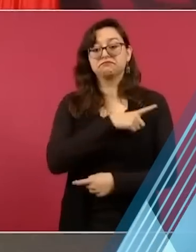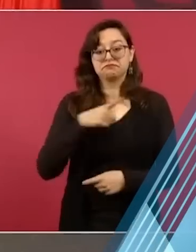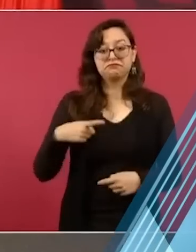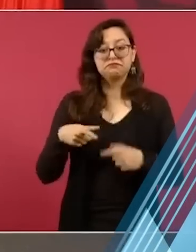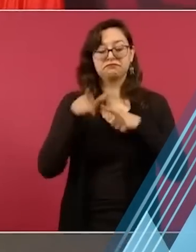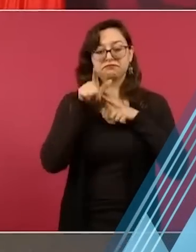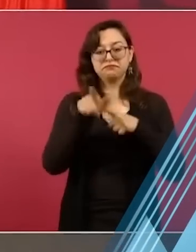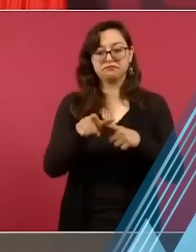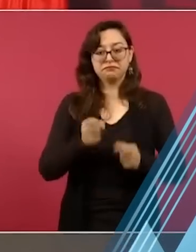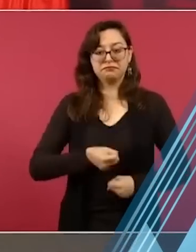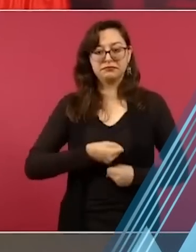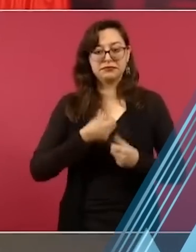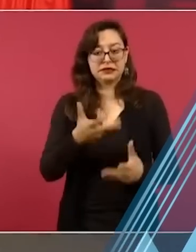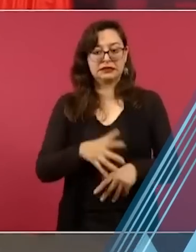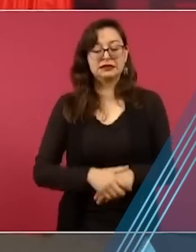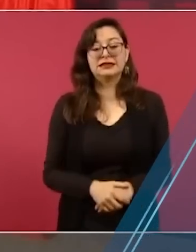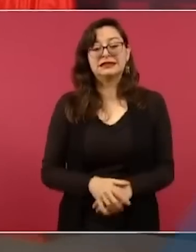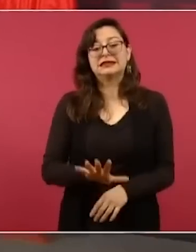Saben que tengo una llamada,